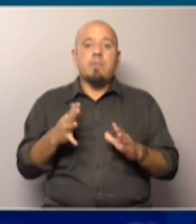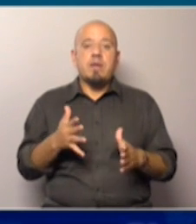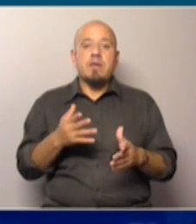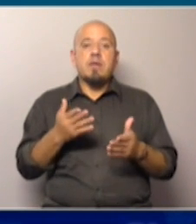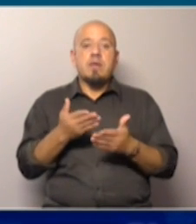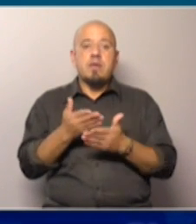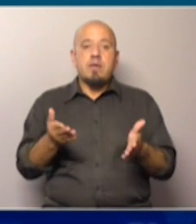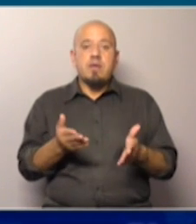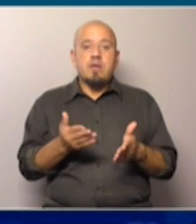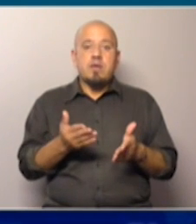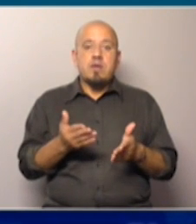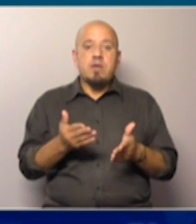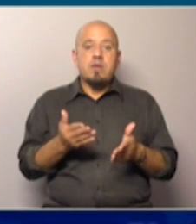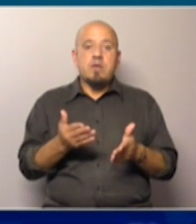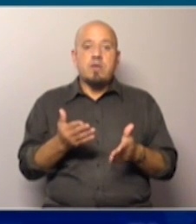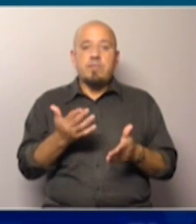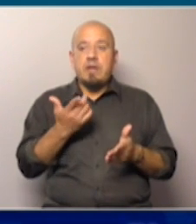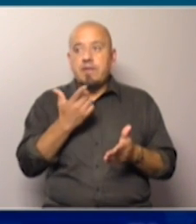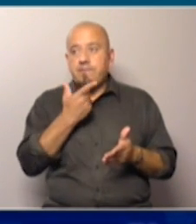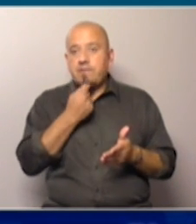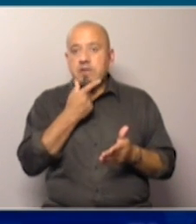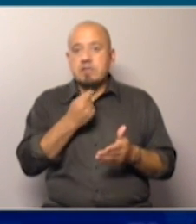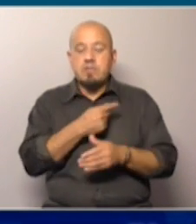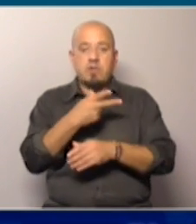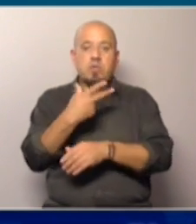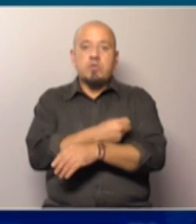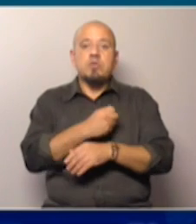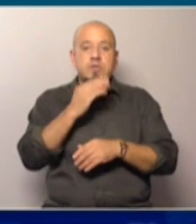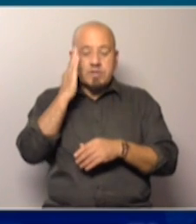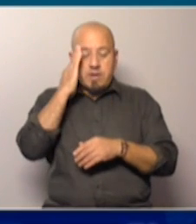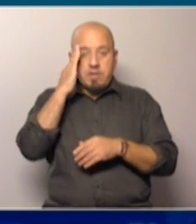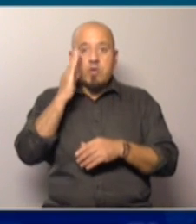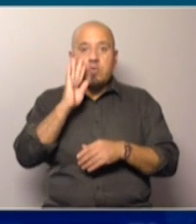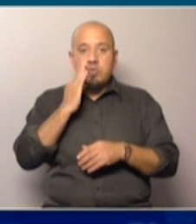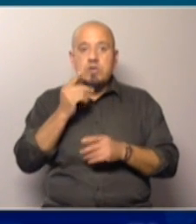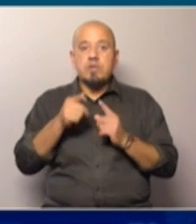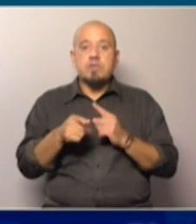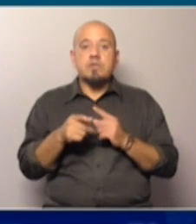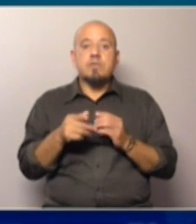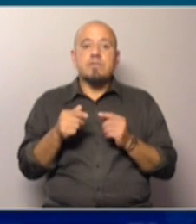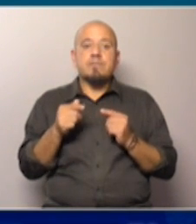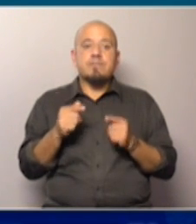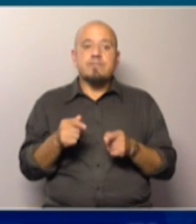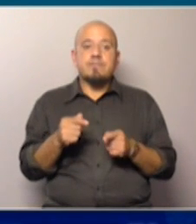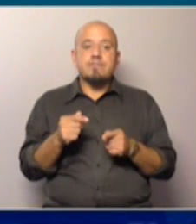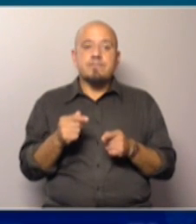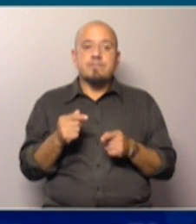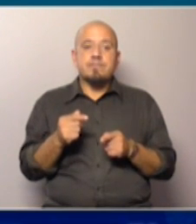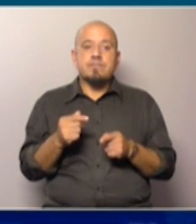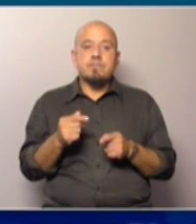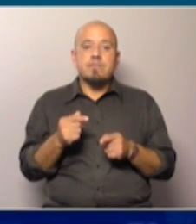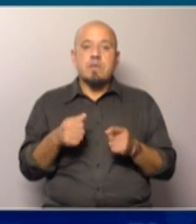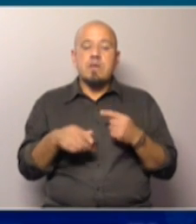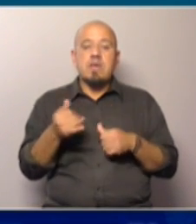un elemento facilitador. O sea, usted quiere vacunarse porque conoce más. Ese elemento facilitador está dado a